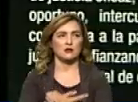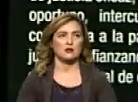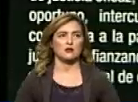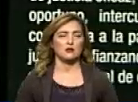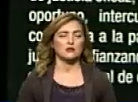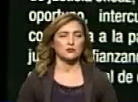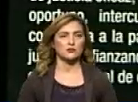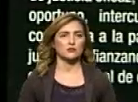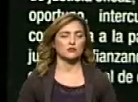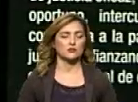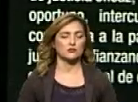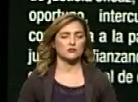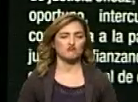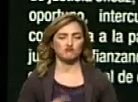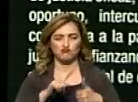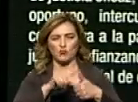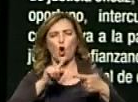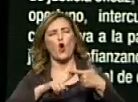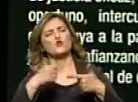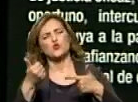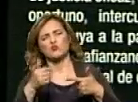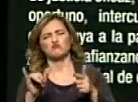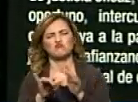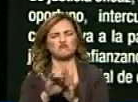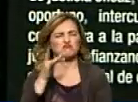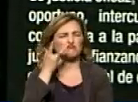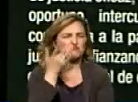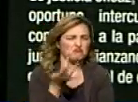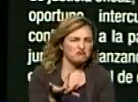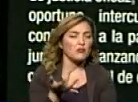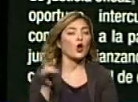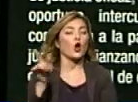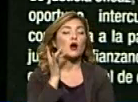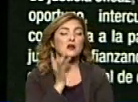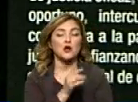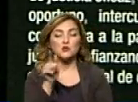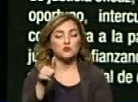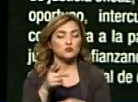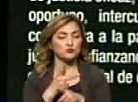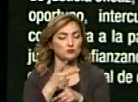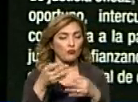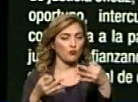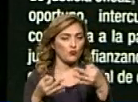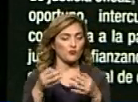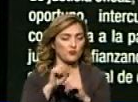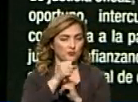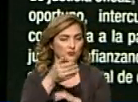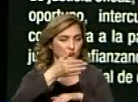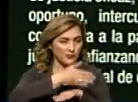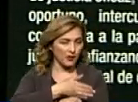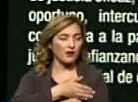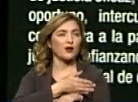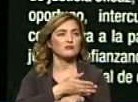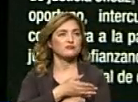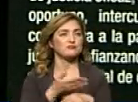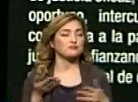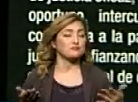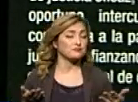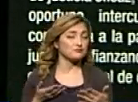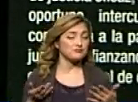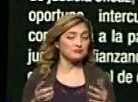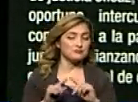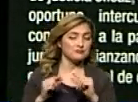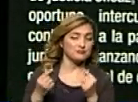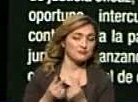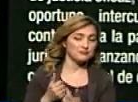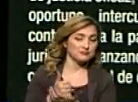sancionados. Otra de las irregularidades que detectó el Consejo de la Judicatura es que el sistema anterior estaba direccionada a un sector